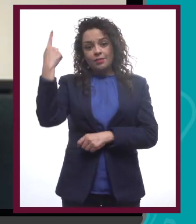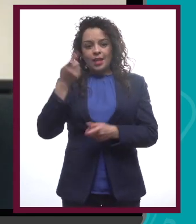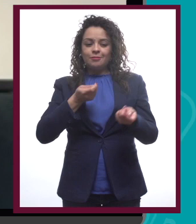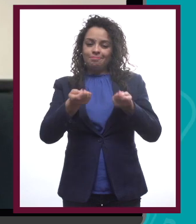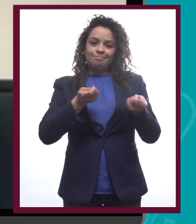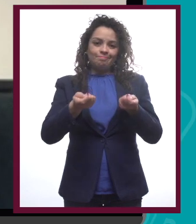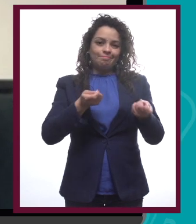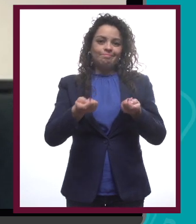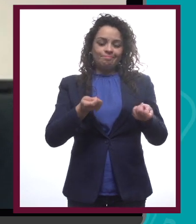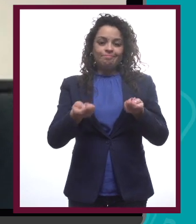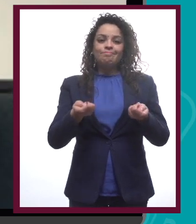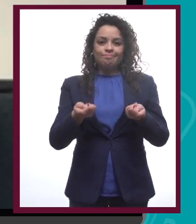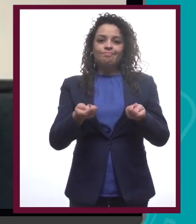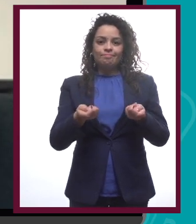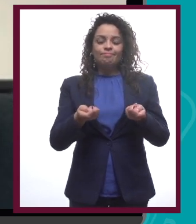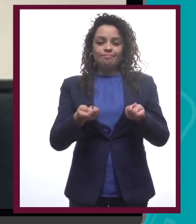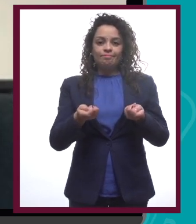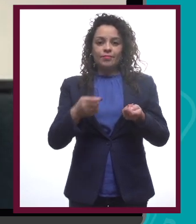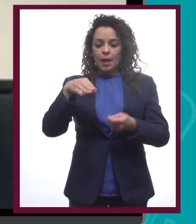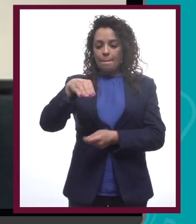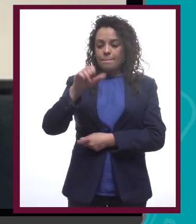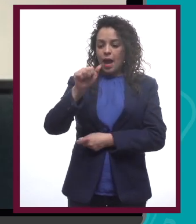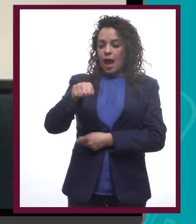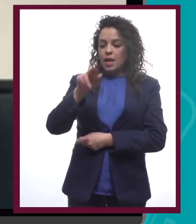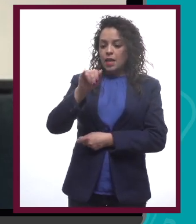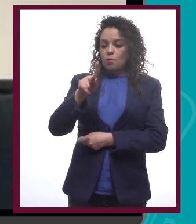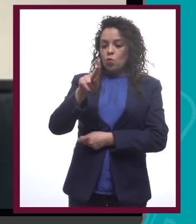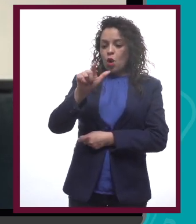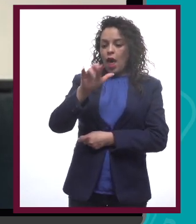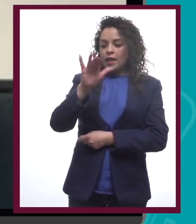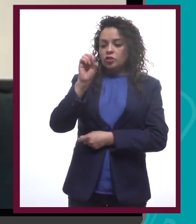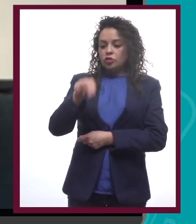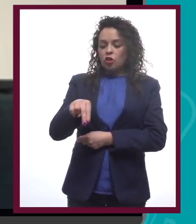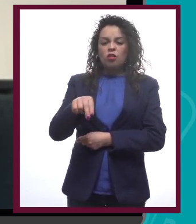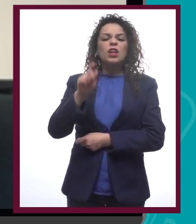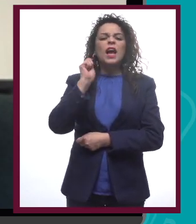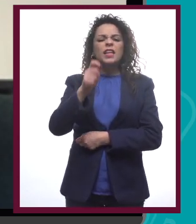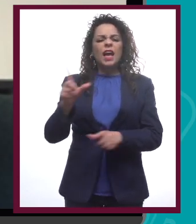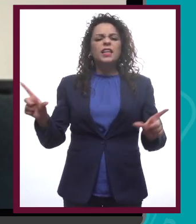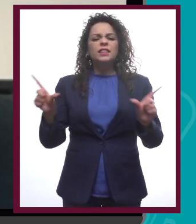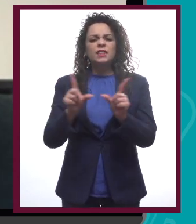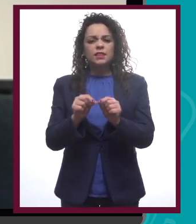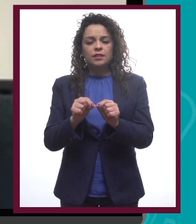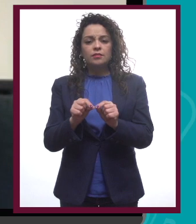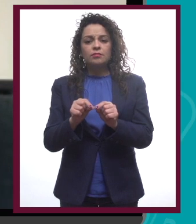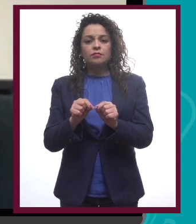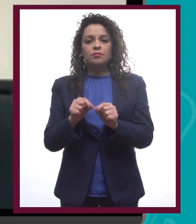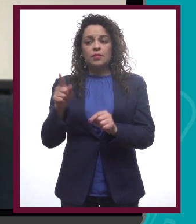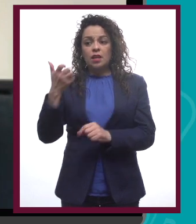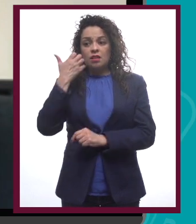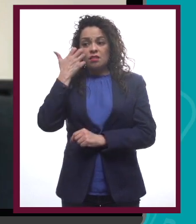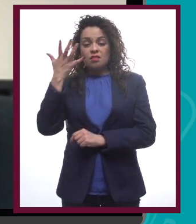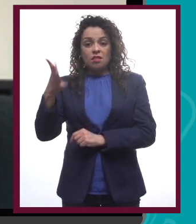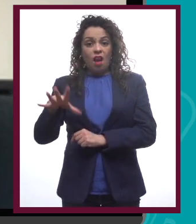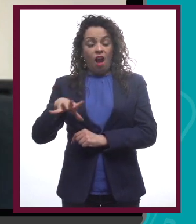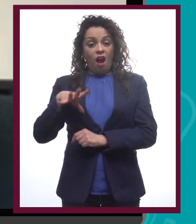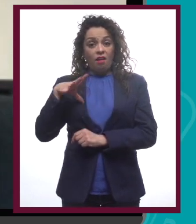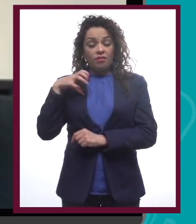la manipulación. Y la manipulación es, en síntesis, un intento deliberado